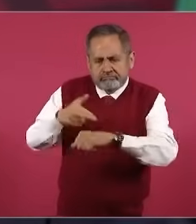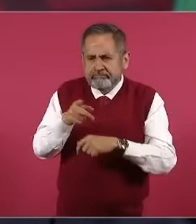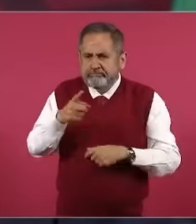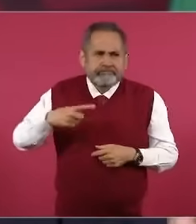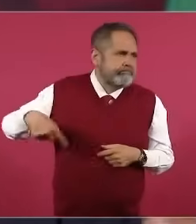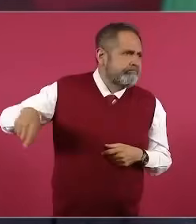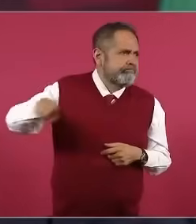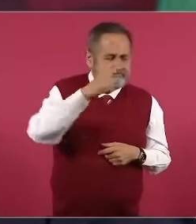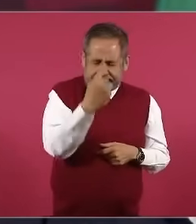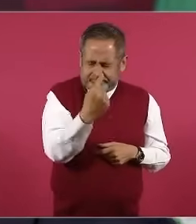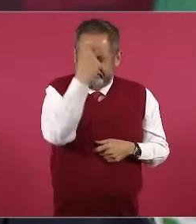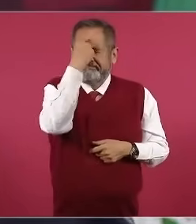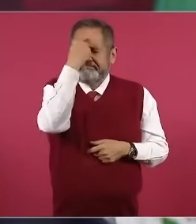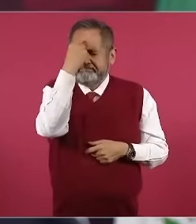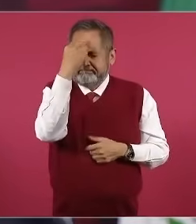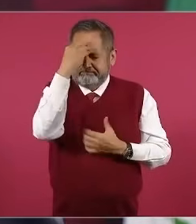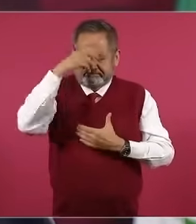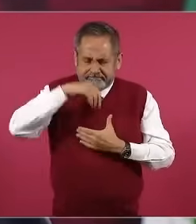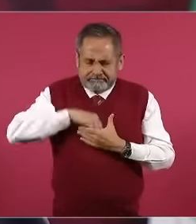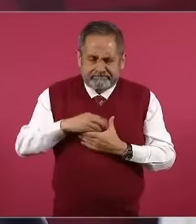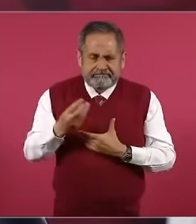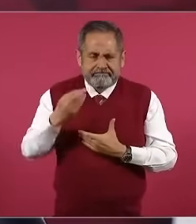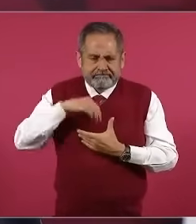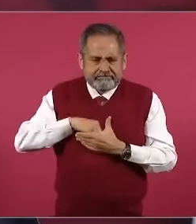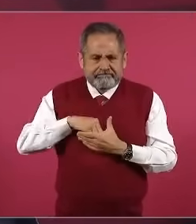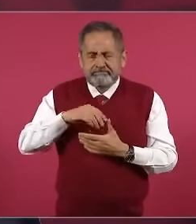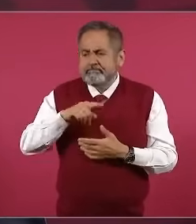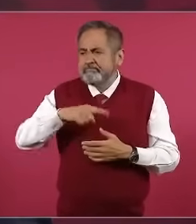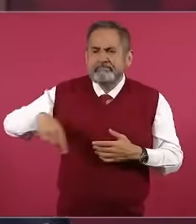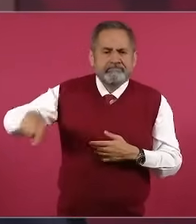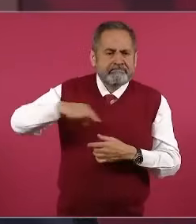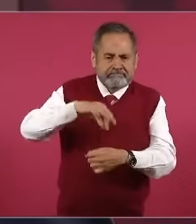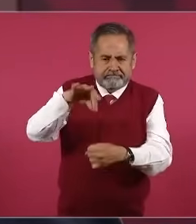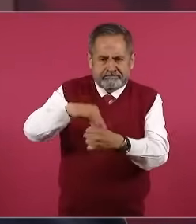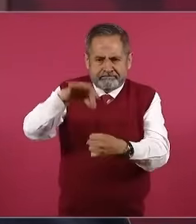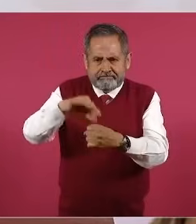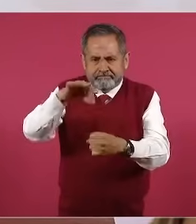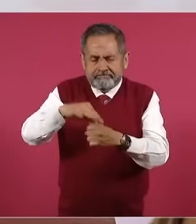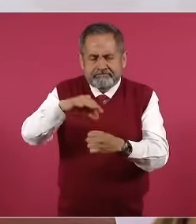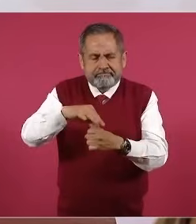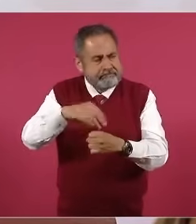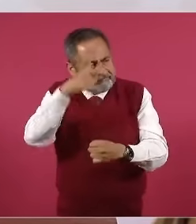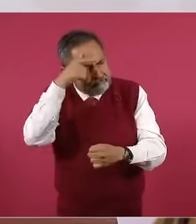internalice el mensaje, la lección de la elección,